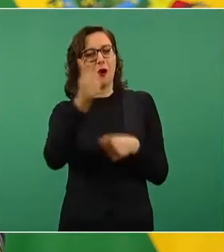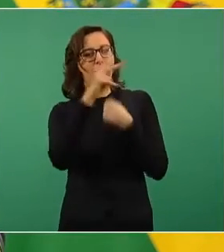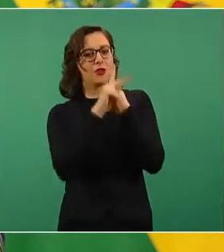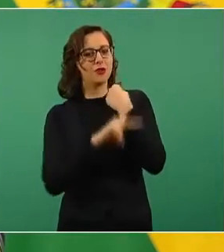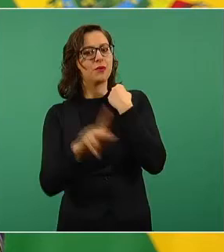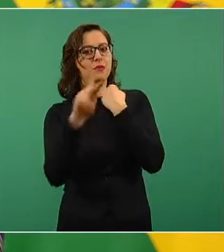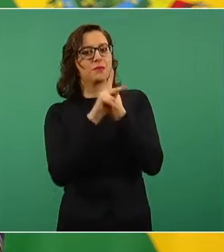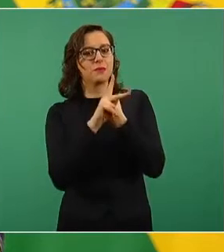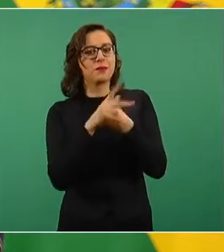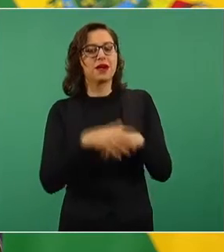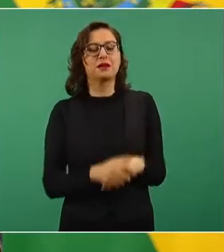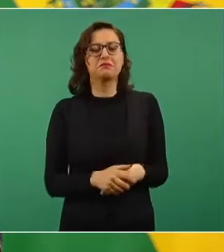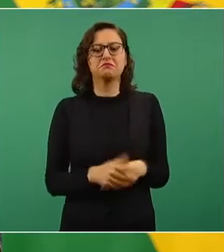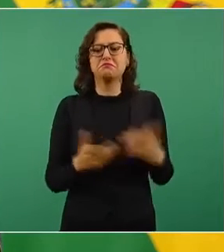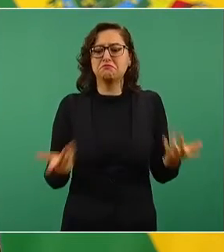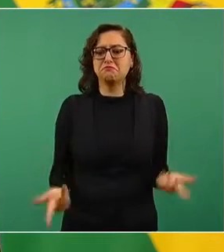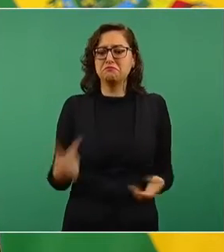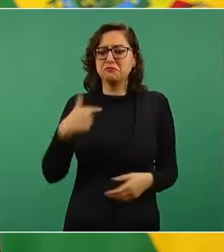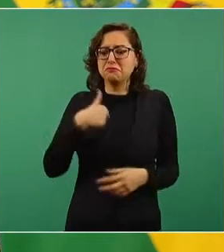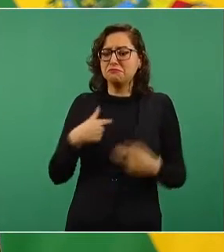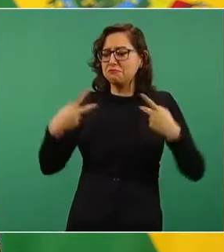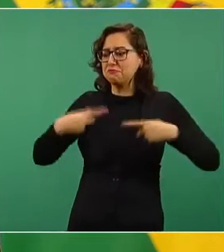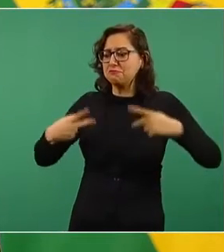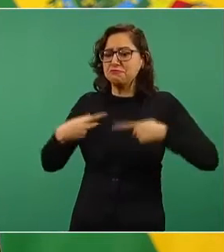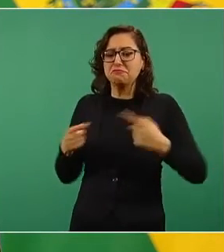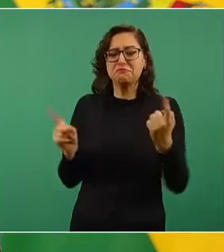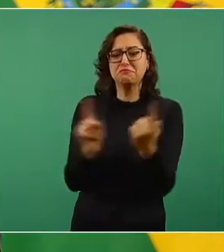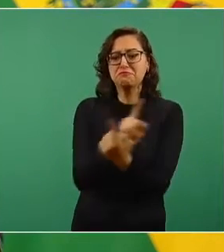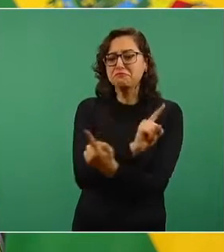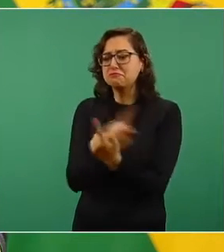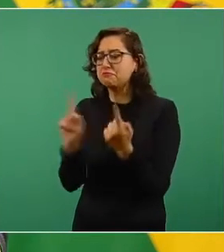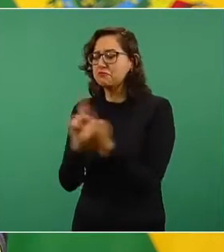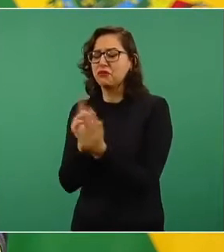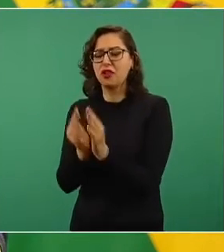comiendo nuestras tortas en la calle, nuestros